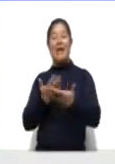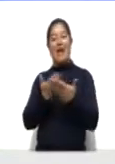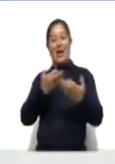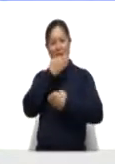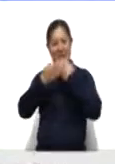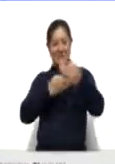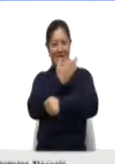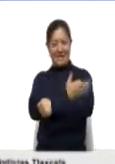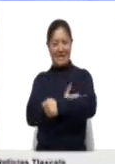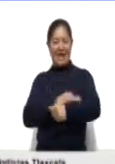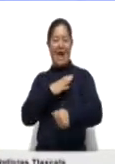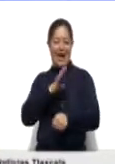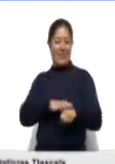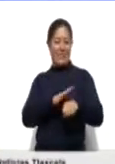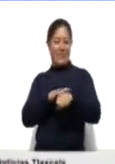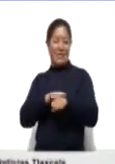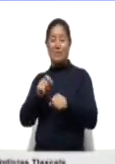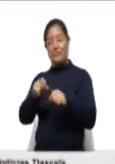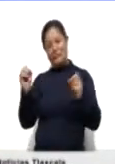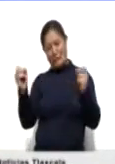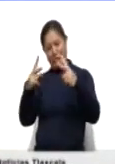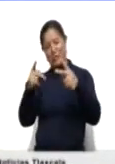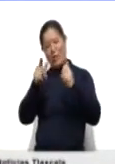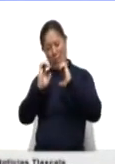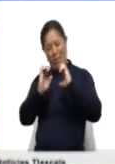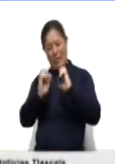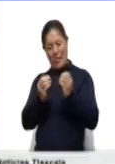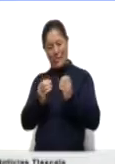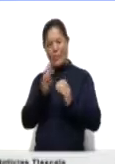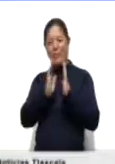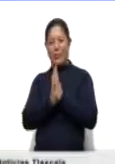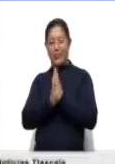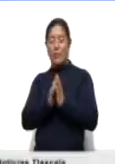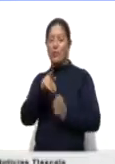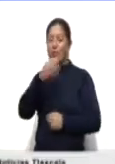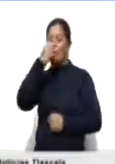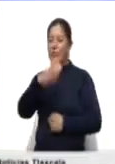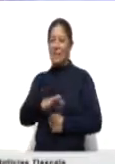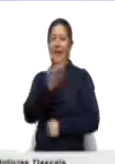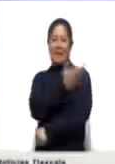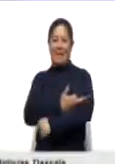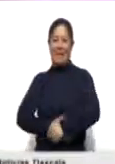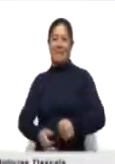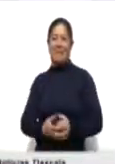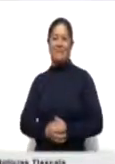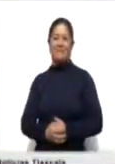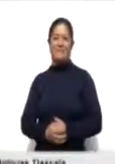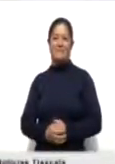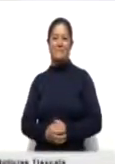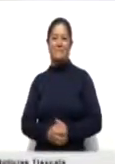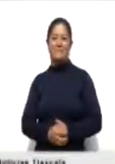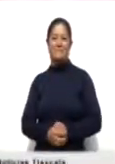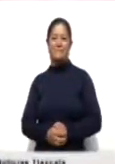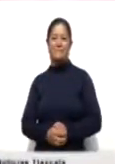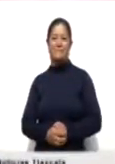de Ahora Noticias. Me despido, cuídense mucho por favor y que tengan una excelente tarde.